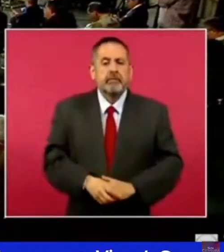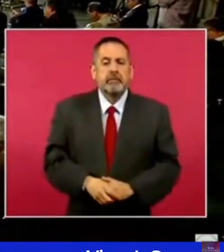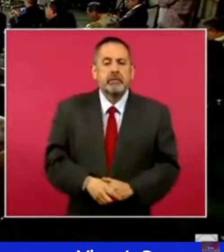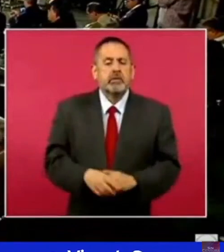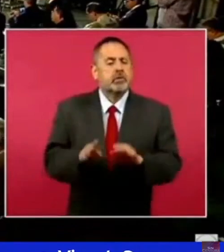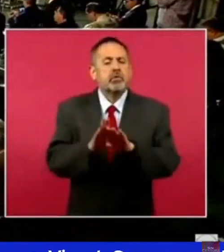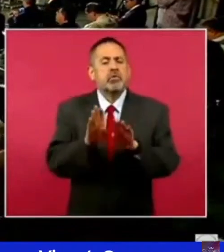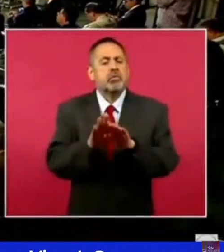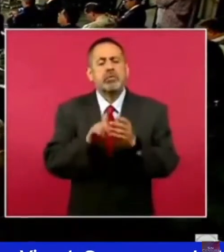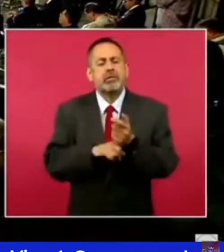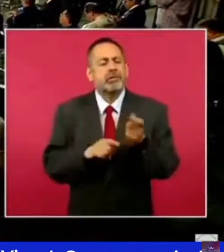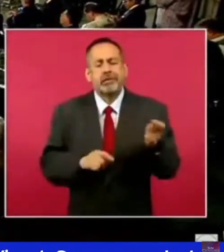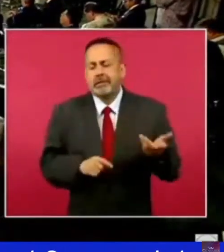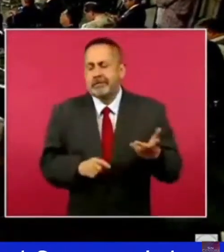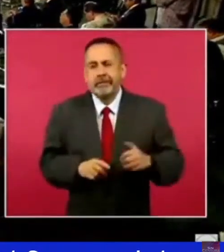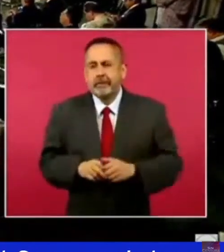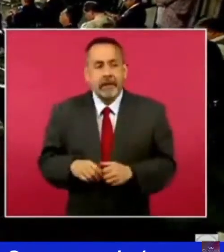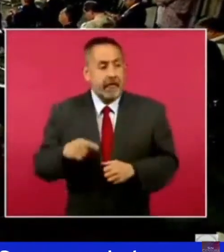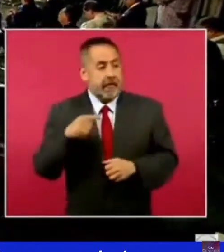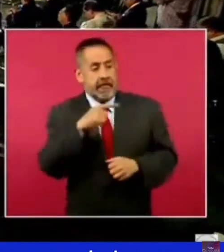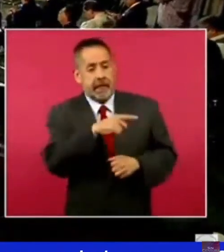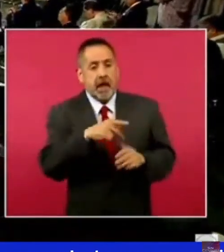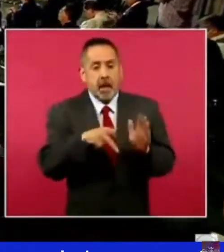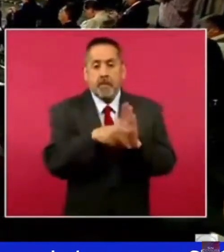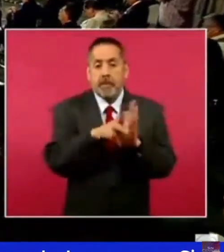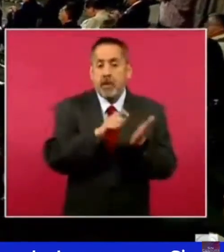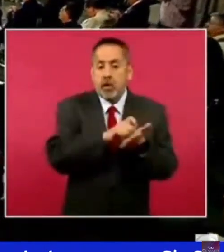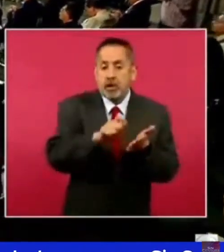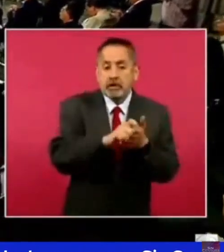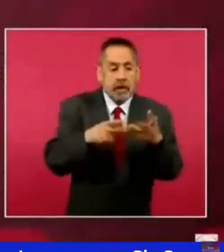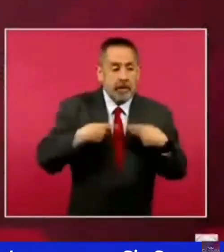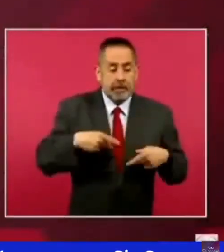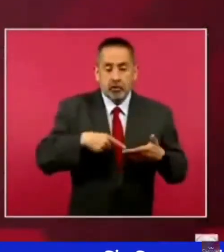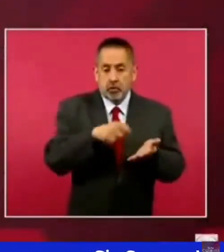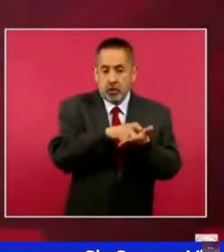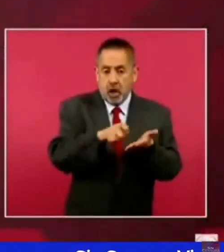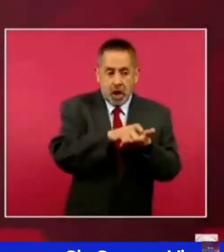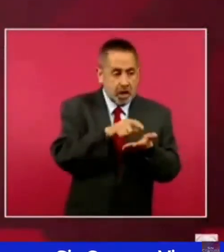de cómo el periodista